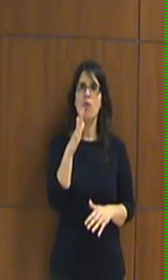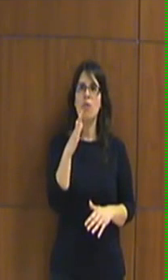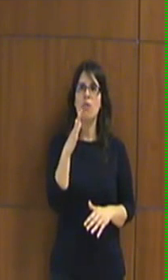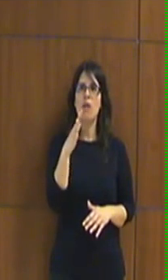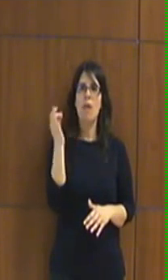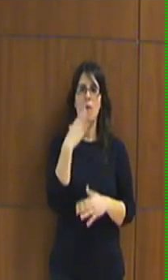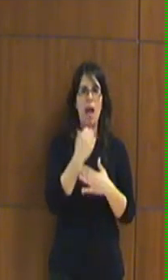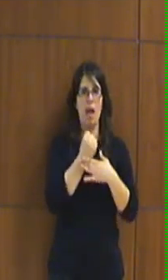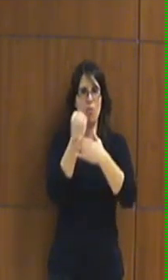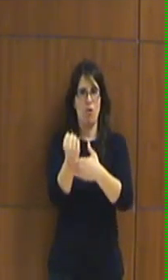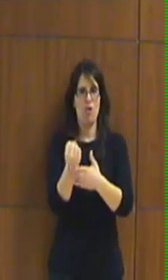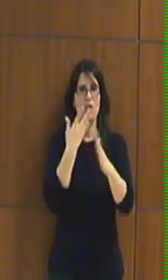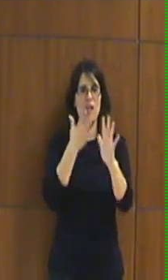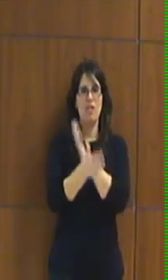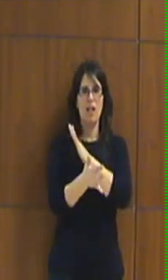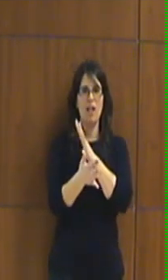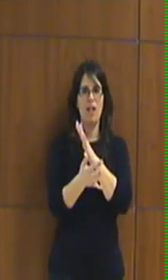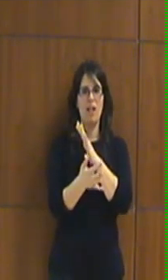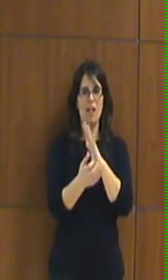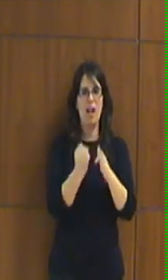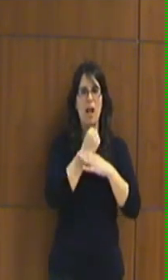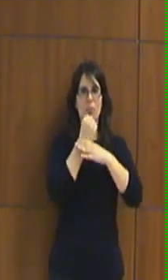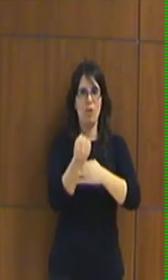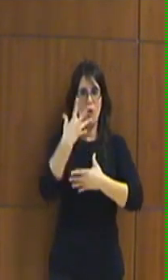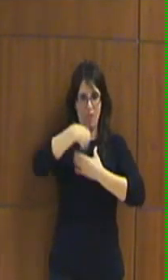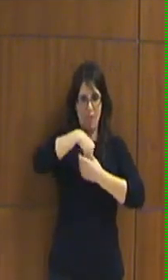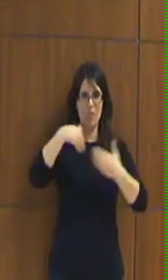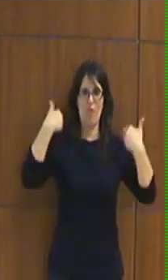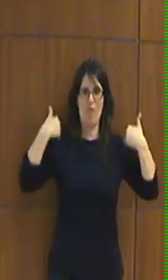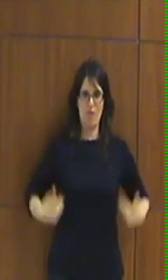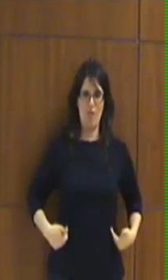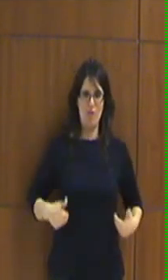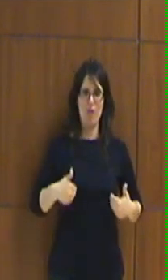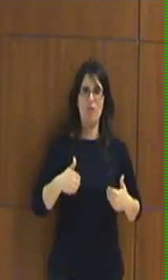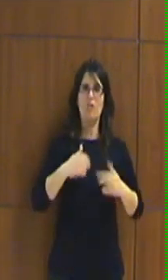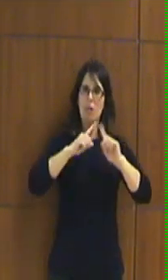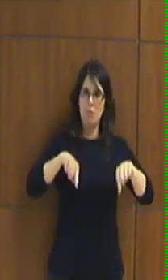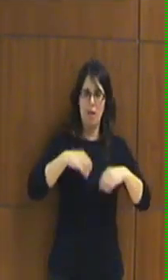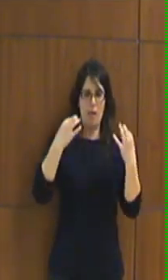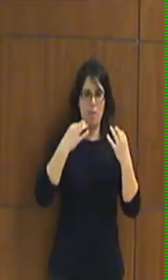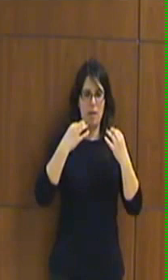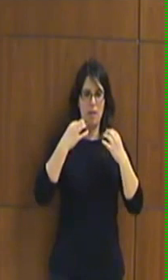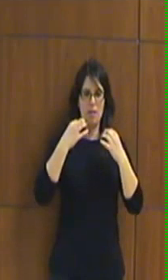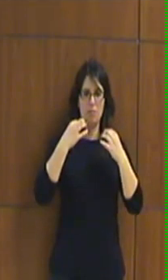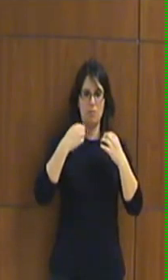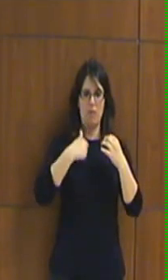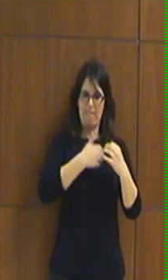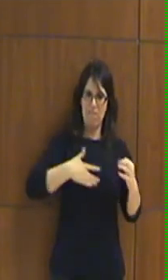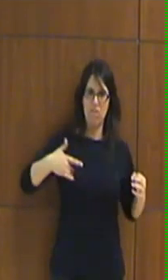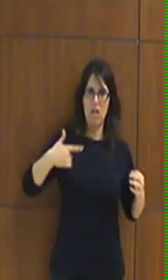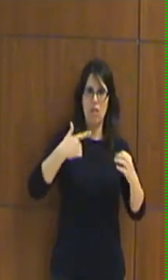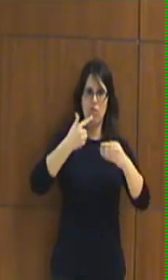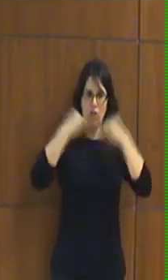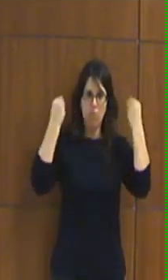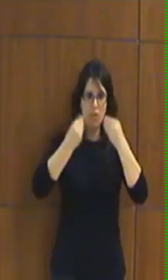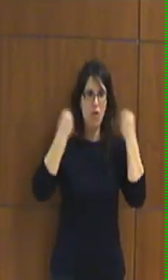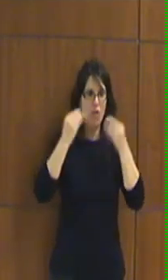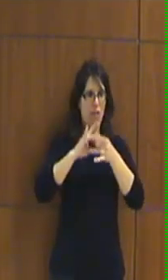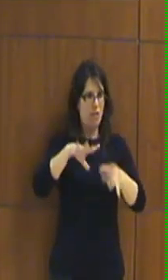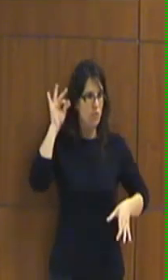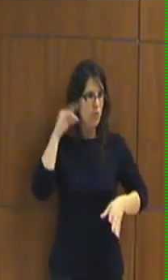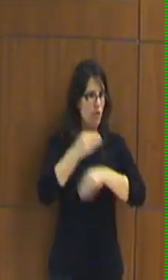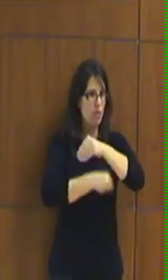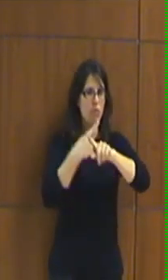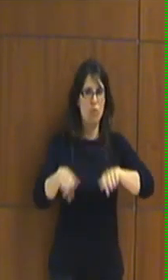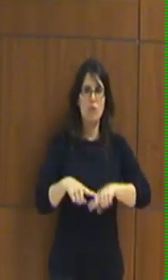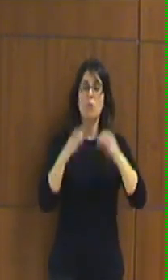que apoyarlas desde fuera, pero también desde dentro. Cada uno tiene que tener una cultura, una formación para tener esa decisión de hacer cosas. Pero debe